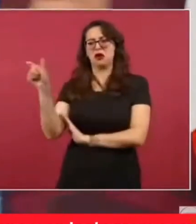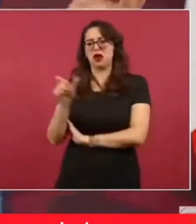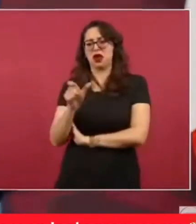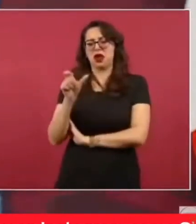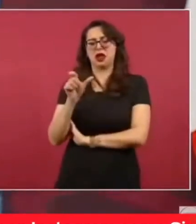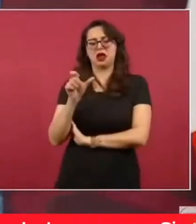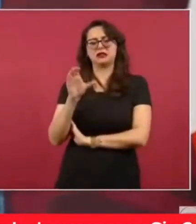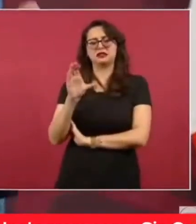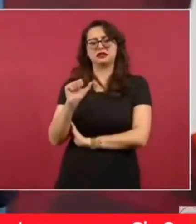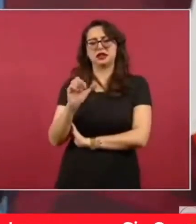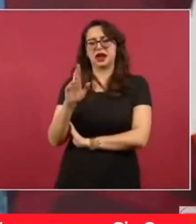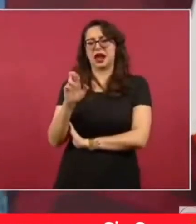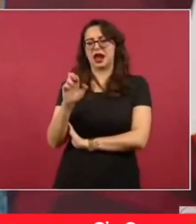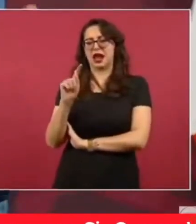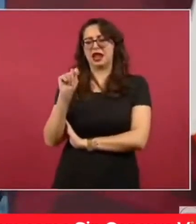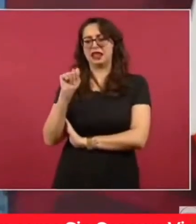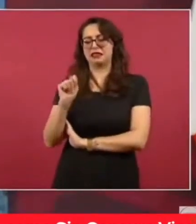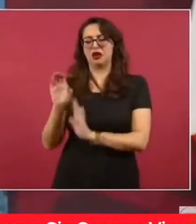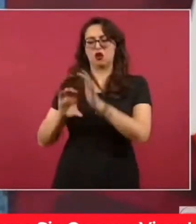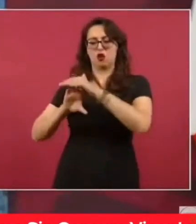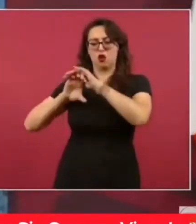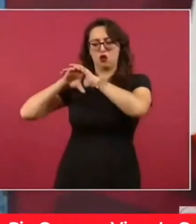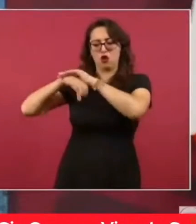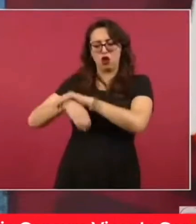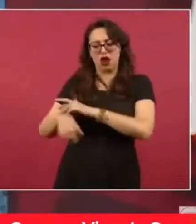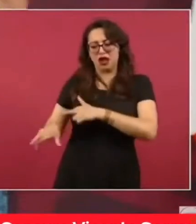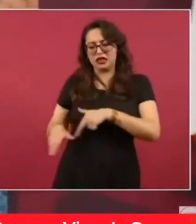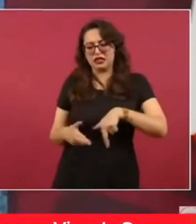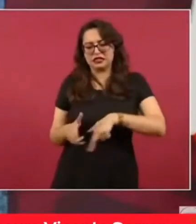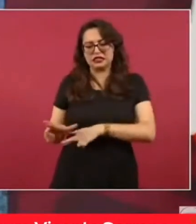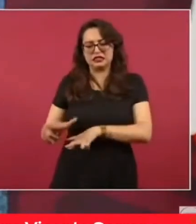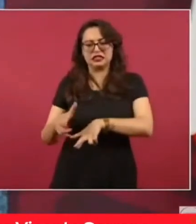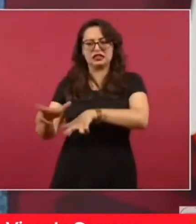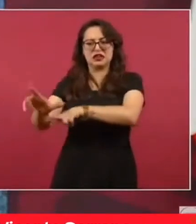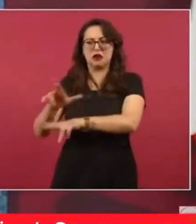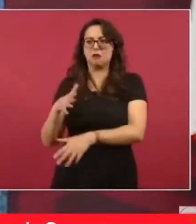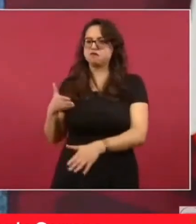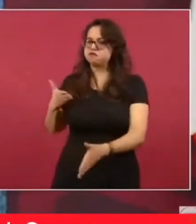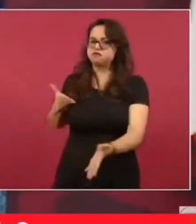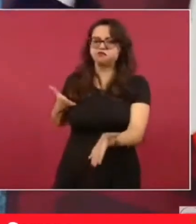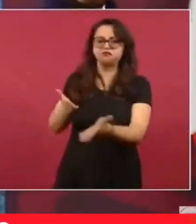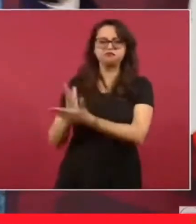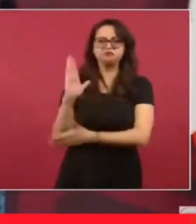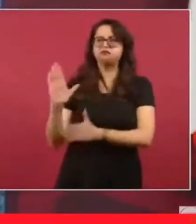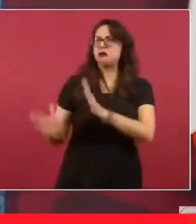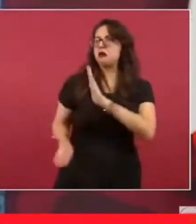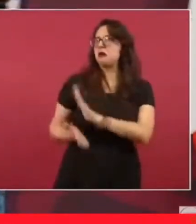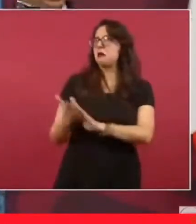Ríos subterráneos cenotes nunca